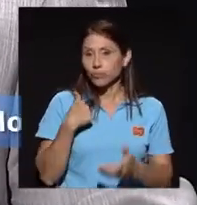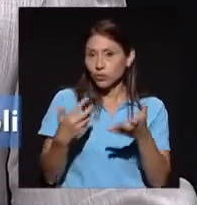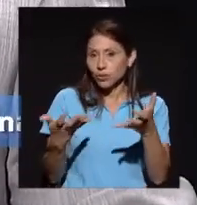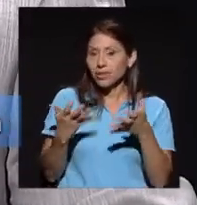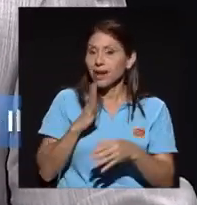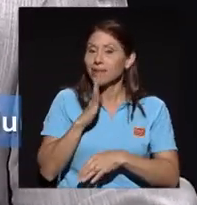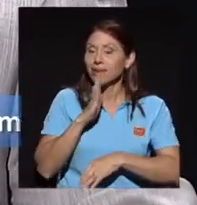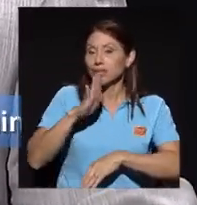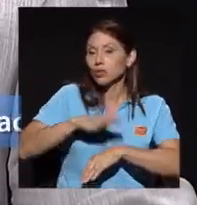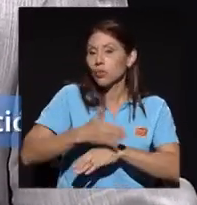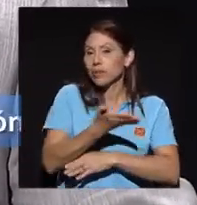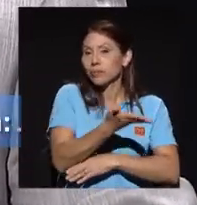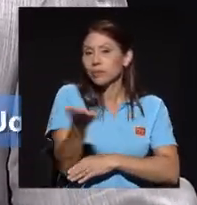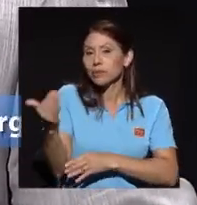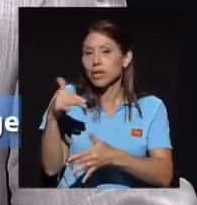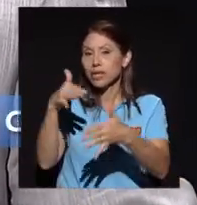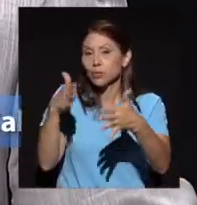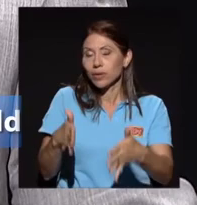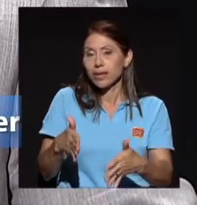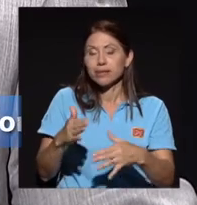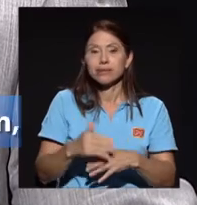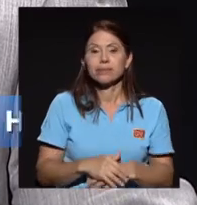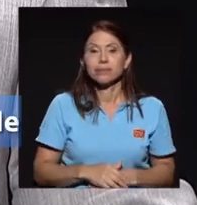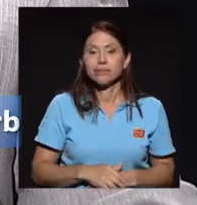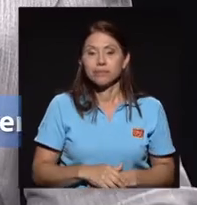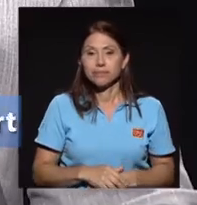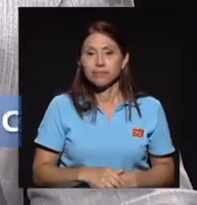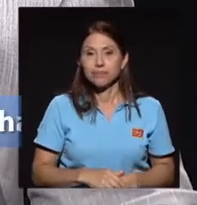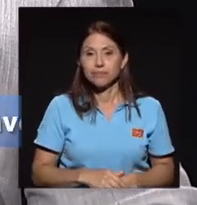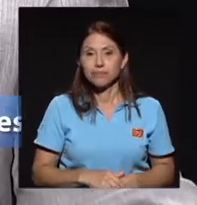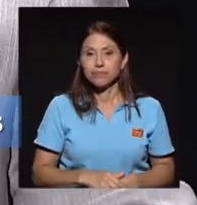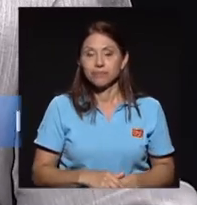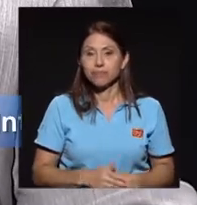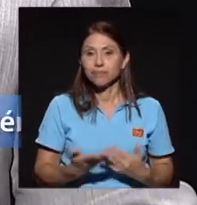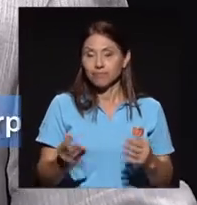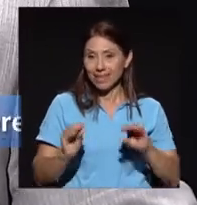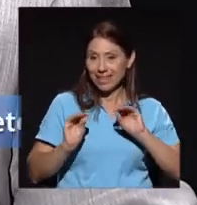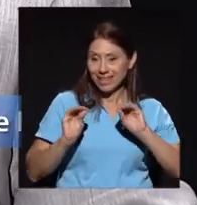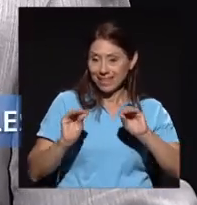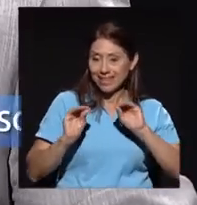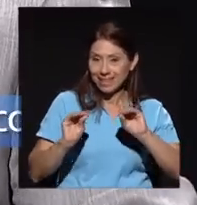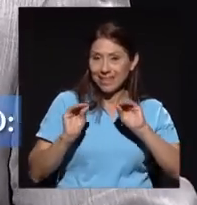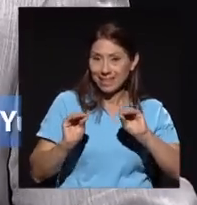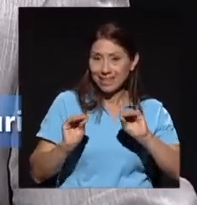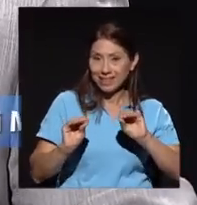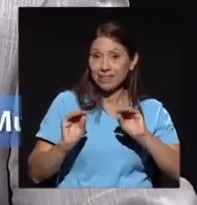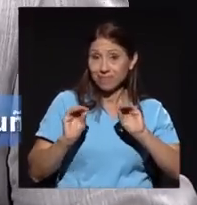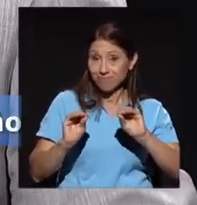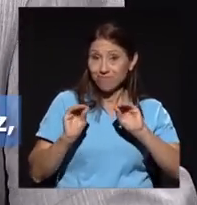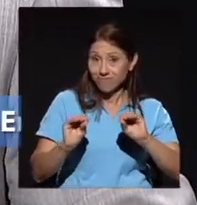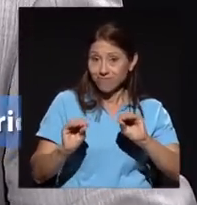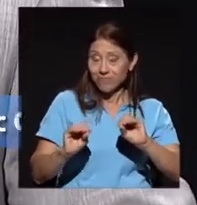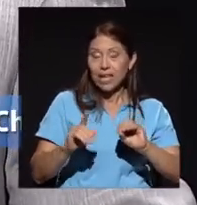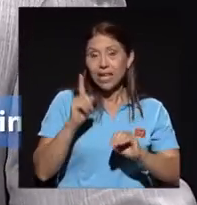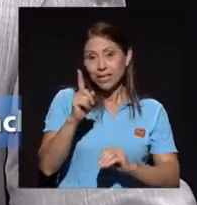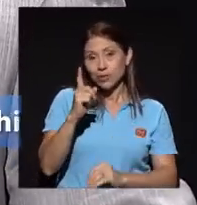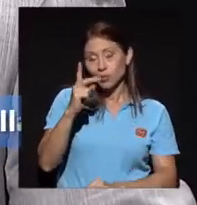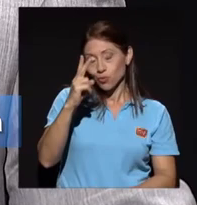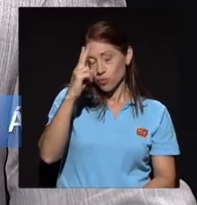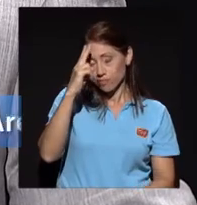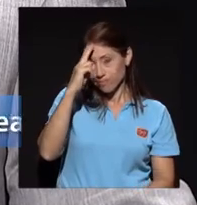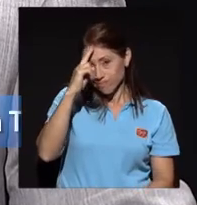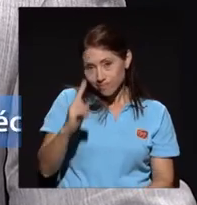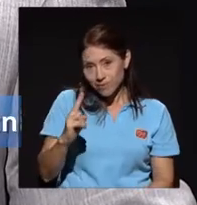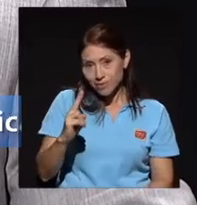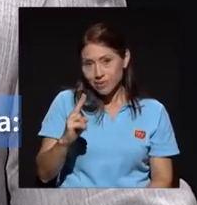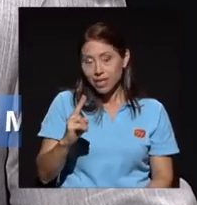a los estudiantes, en primer lugar, dar clases y tener, es un privilegio, realmente ser docente en una universidad como la Universidad